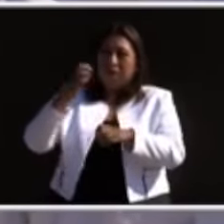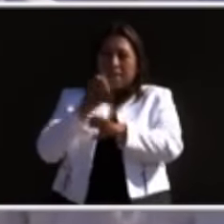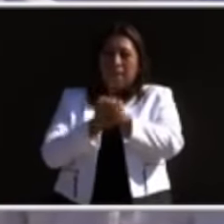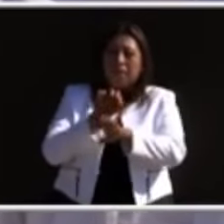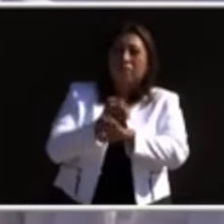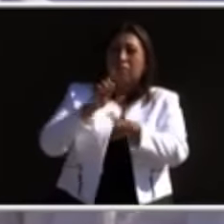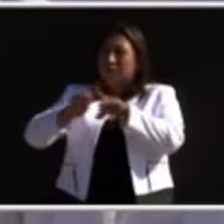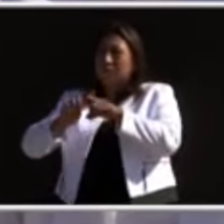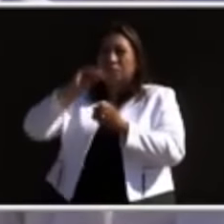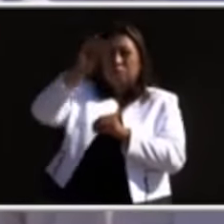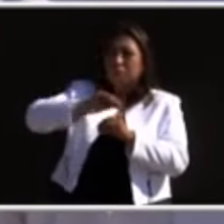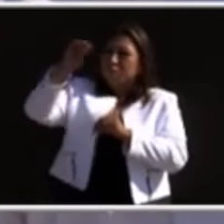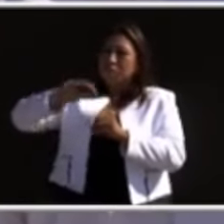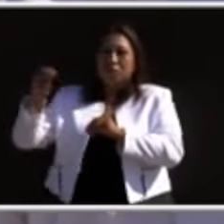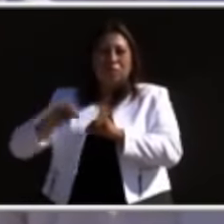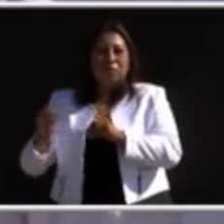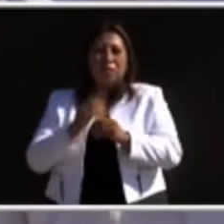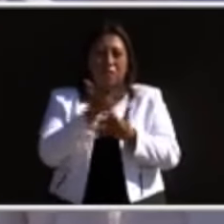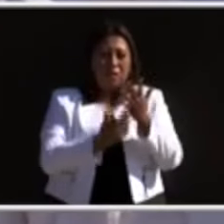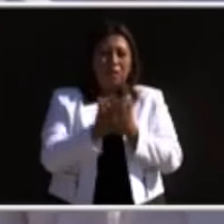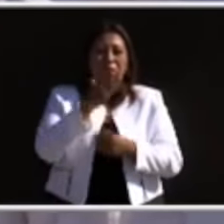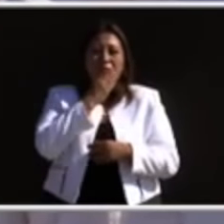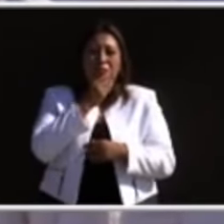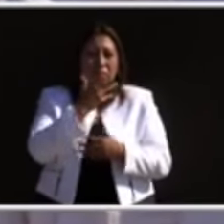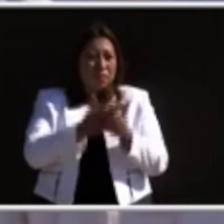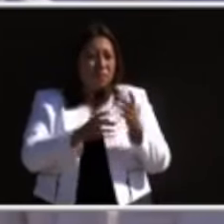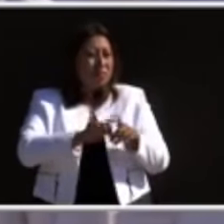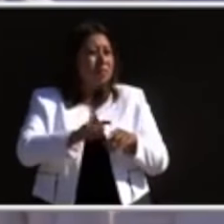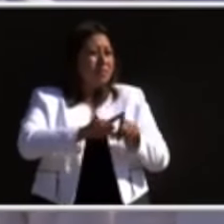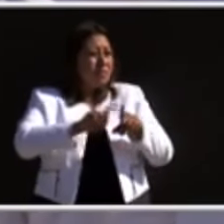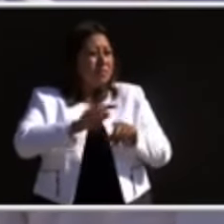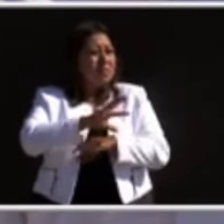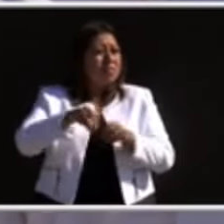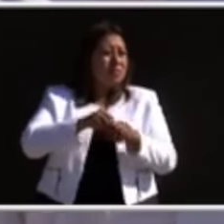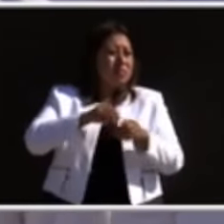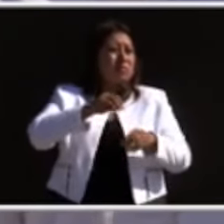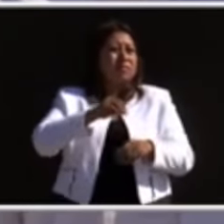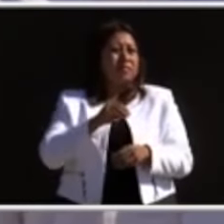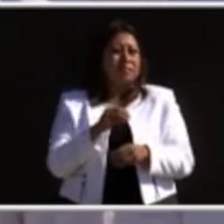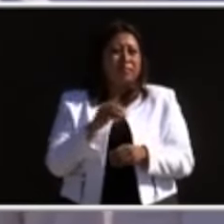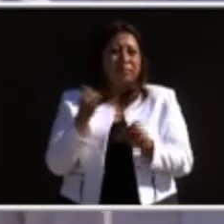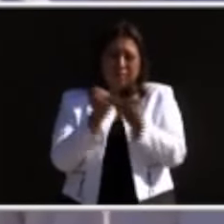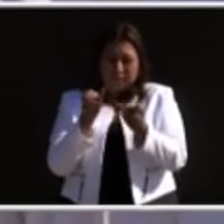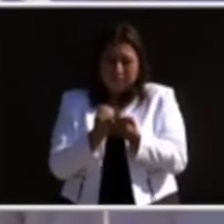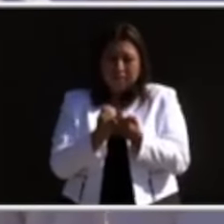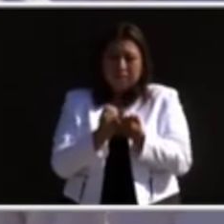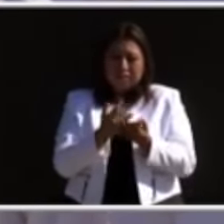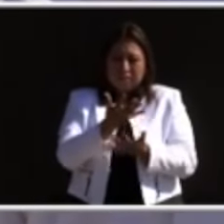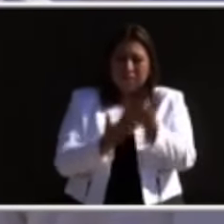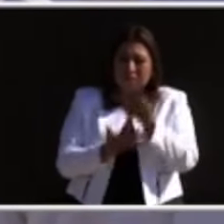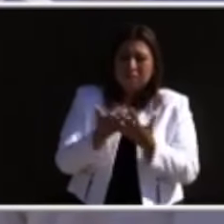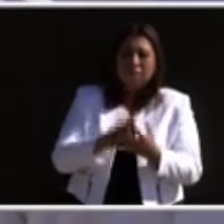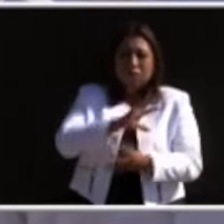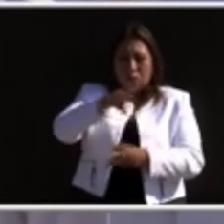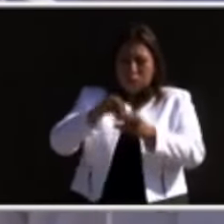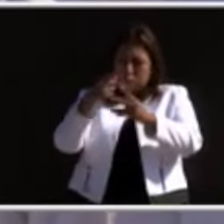en materia comercial, liderazgo, alta dirección y otras. Cuenta además con una amplia